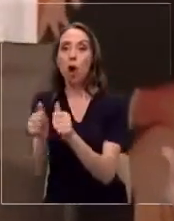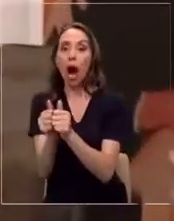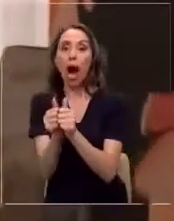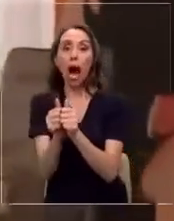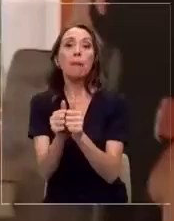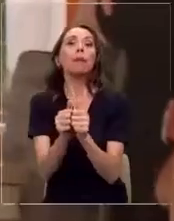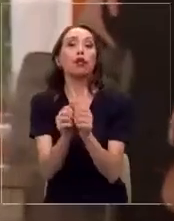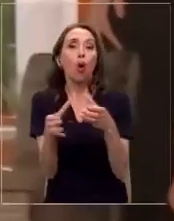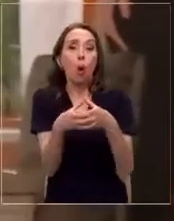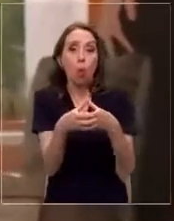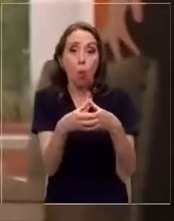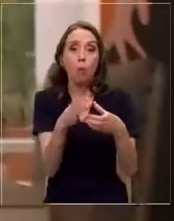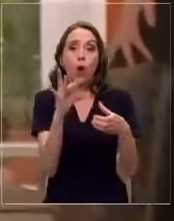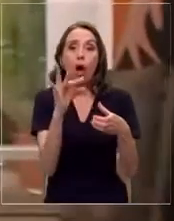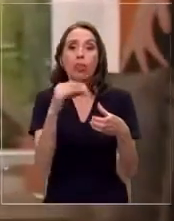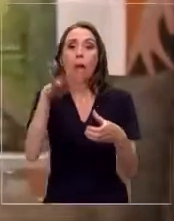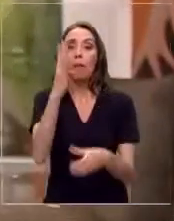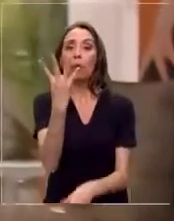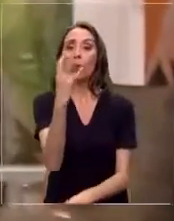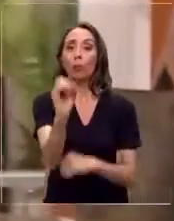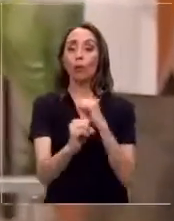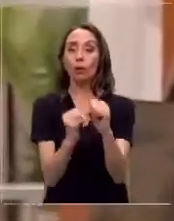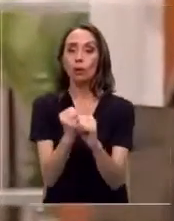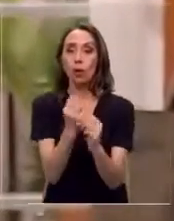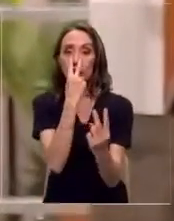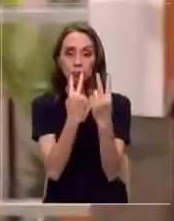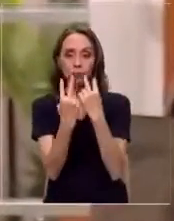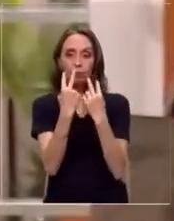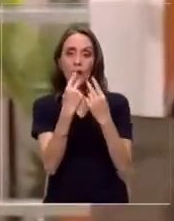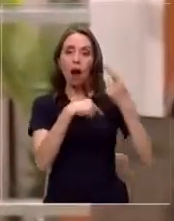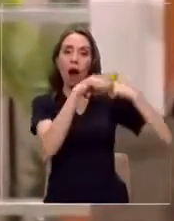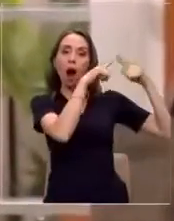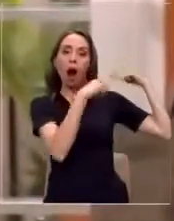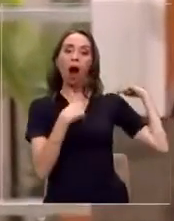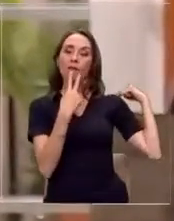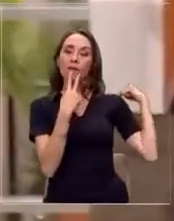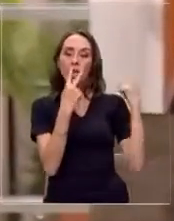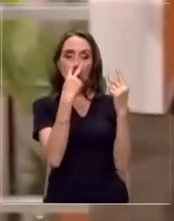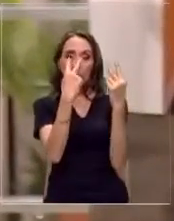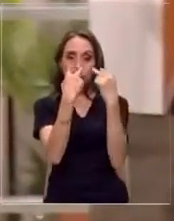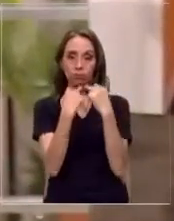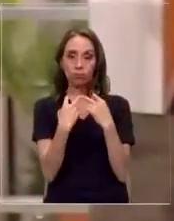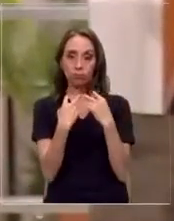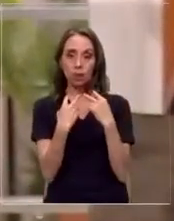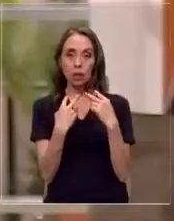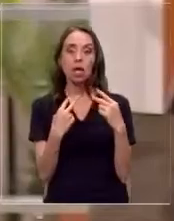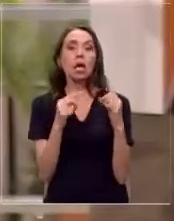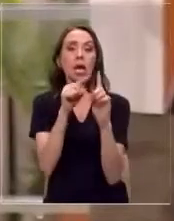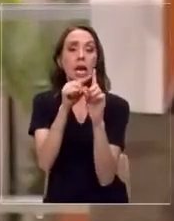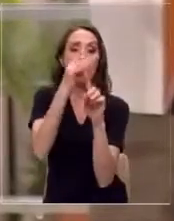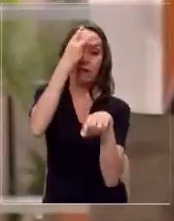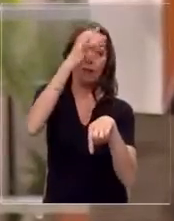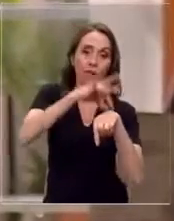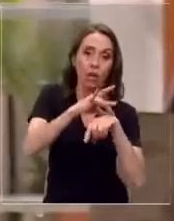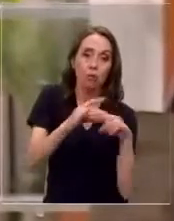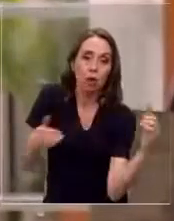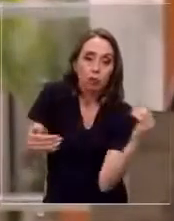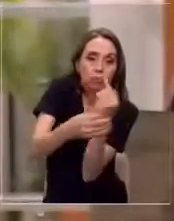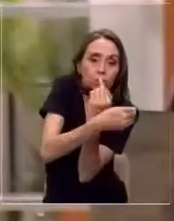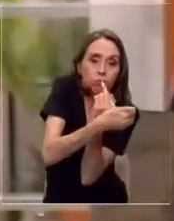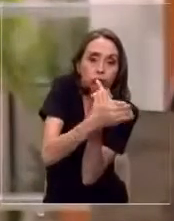sobre los 40 empiezan a revisar sus propias vidas a generar también una red de contención de cariño solidaridad